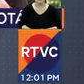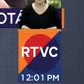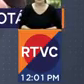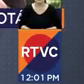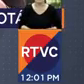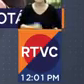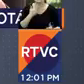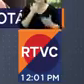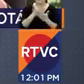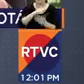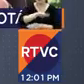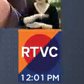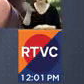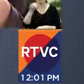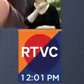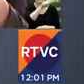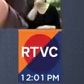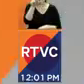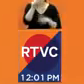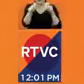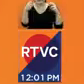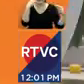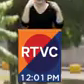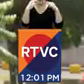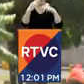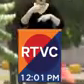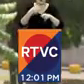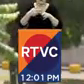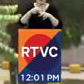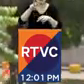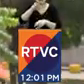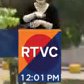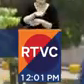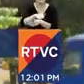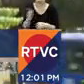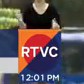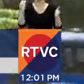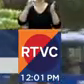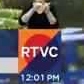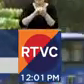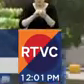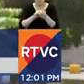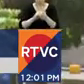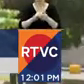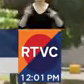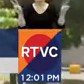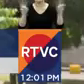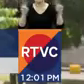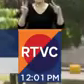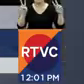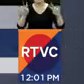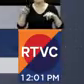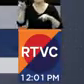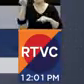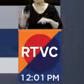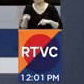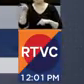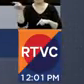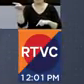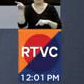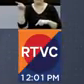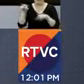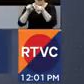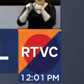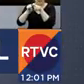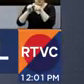Buenas tardes para usted y para todos los televidentes. Pues espera que a las 2 de la tarde reinicie la audiencia contra Jonier Leal. Aquí se debe definir si la juez